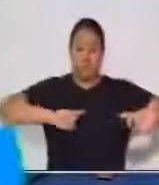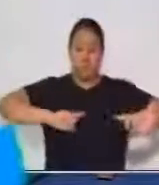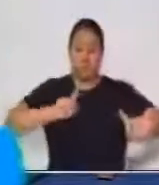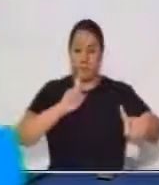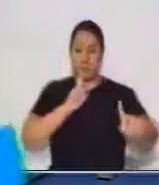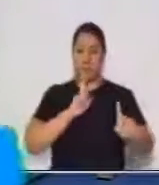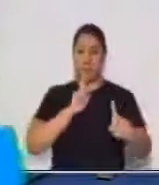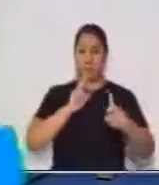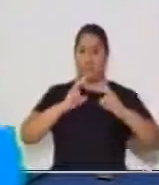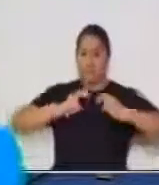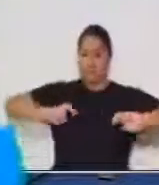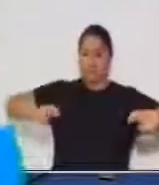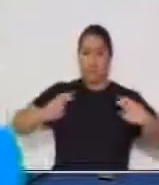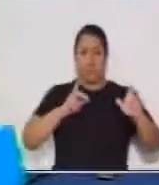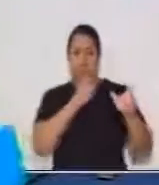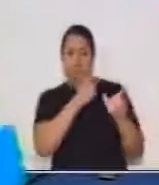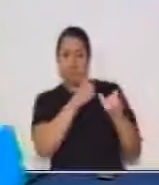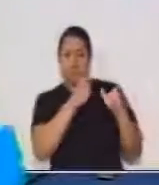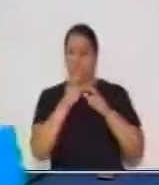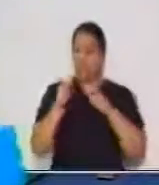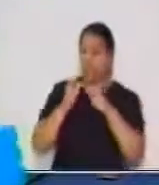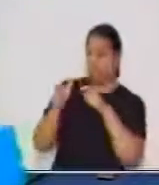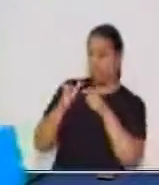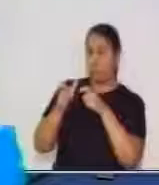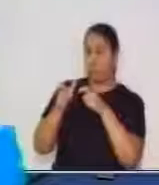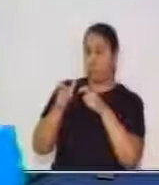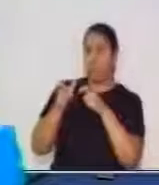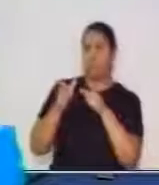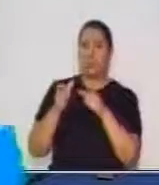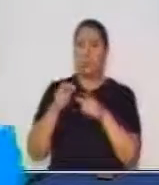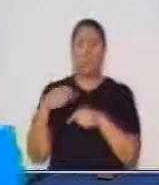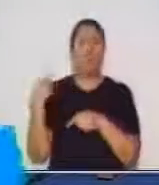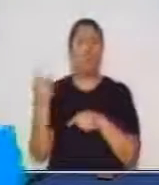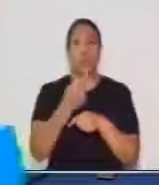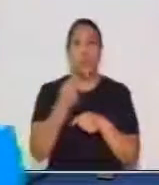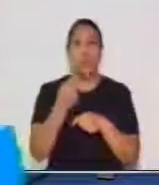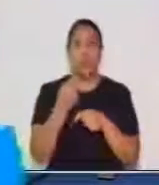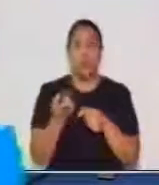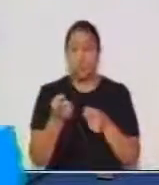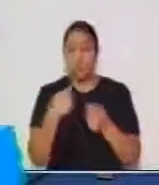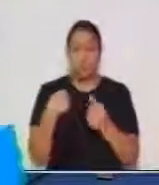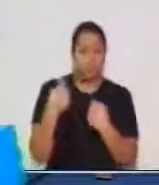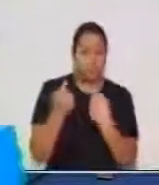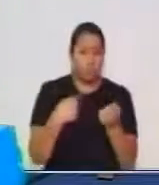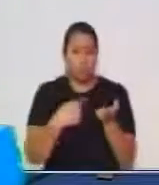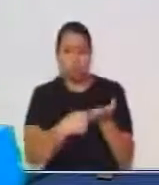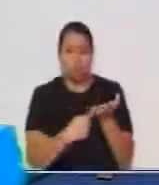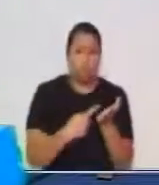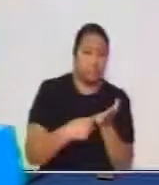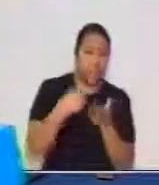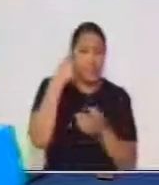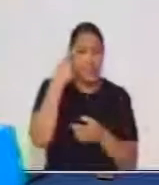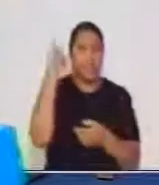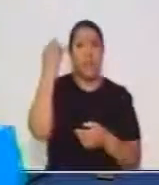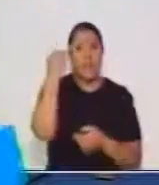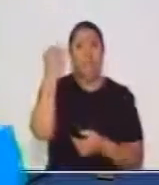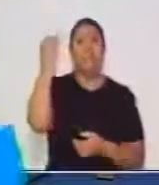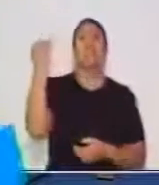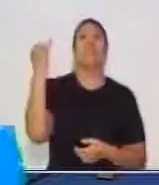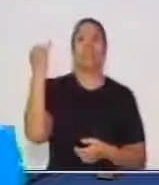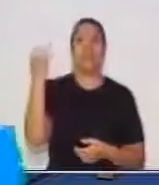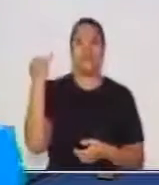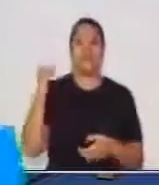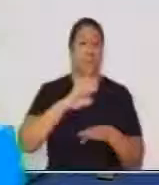y las ideas que dan a conocer tienen la misma importancia una con otra. Esto